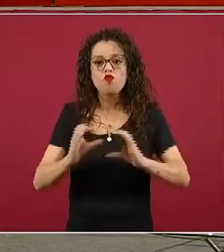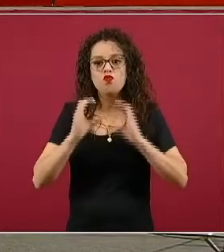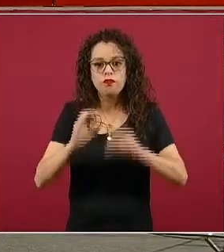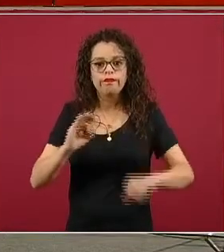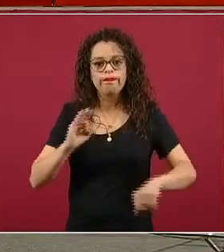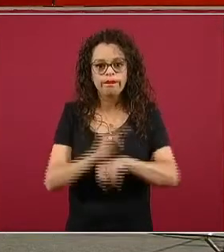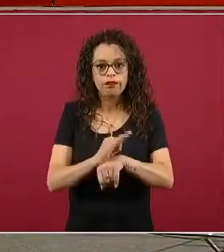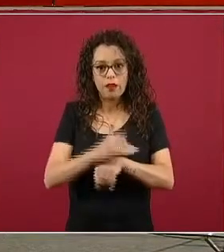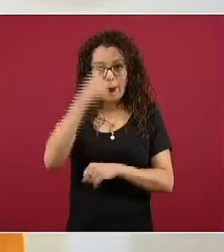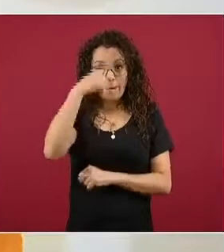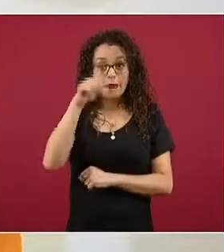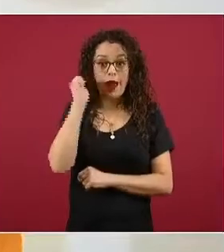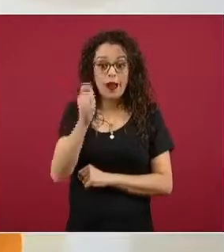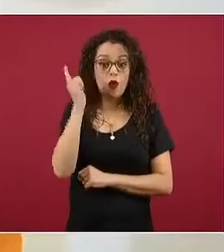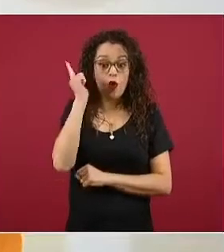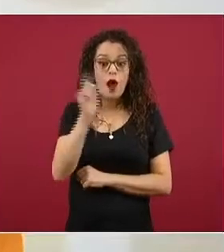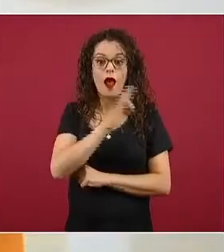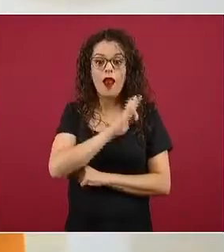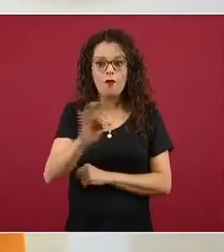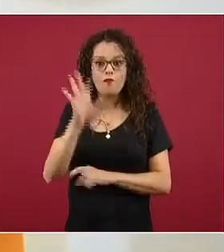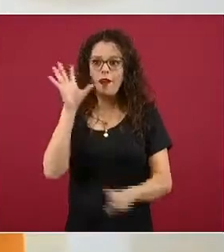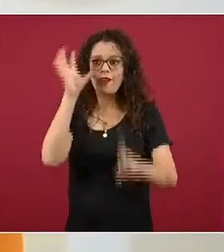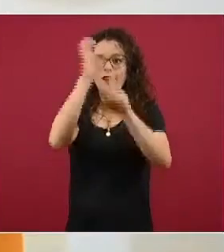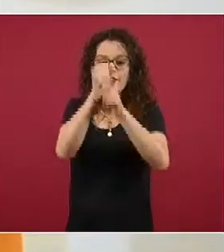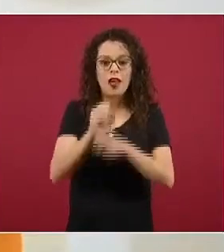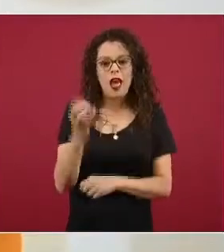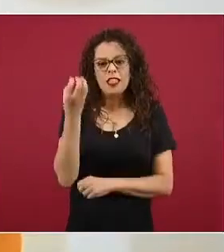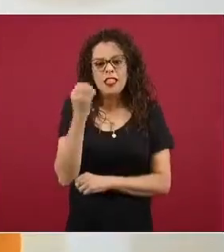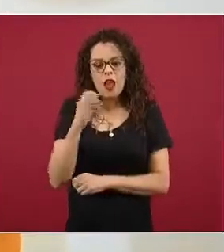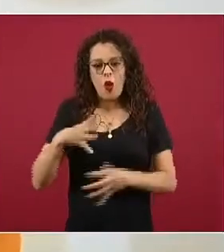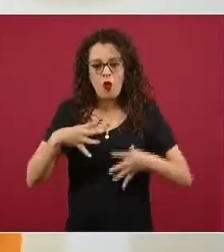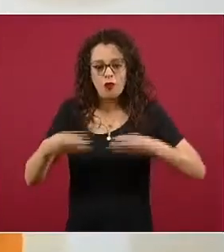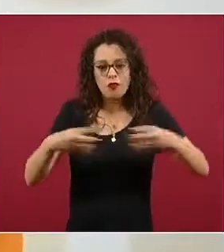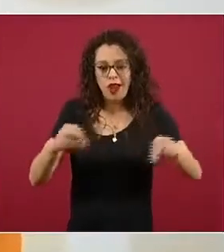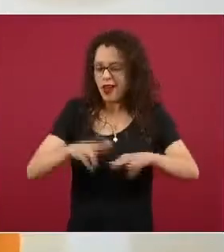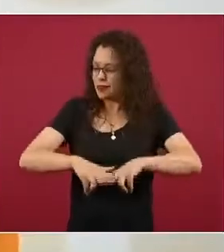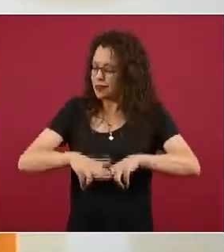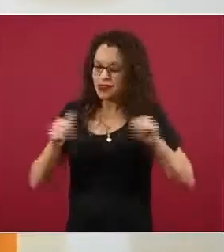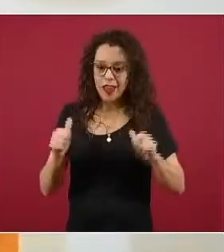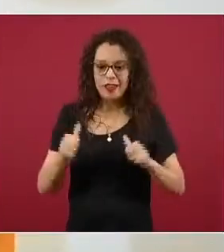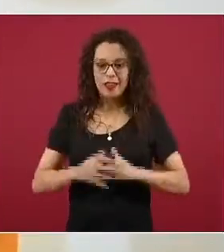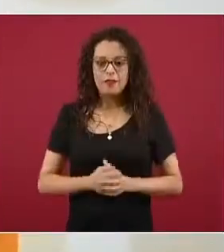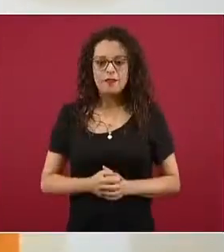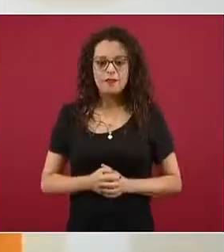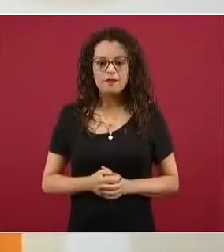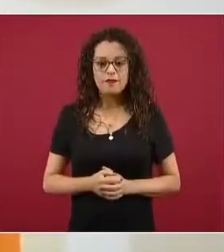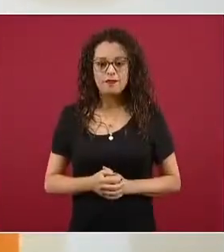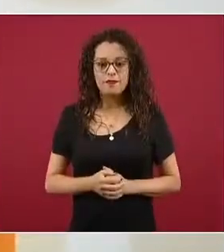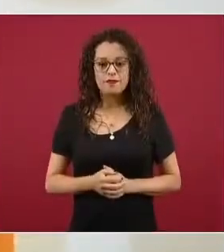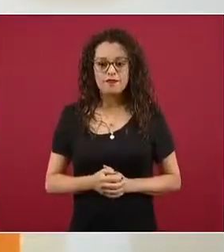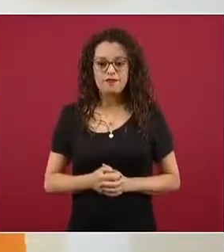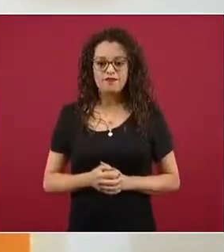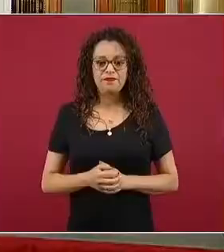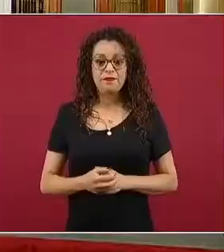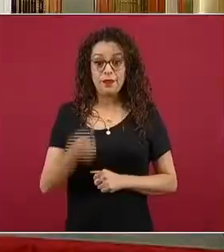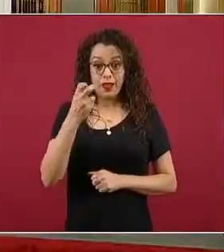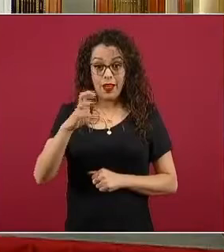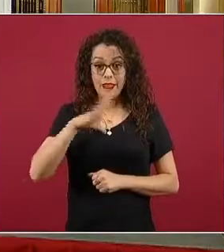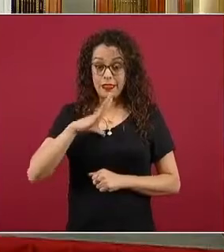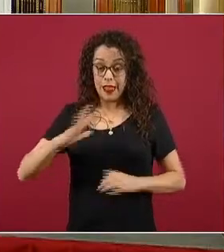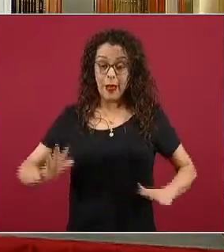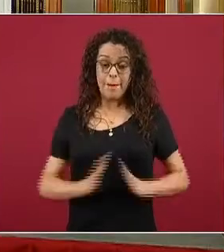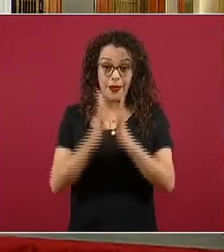0 contagios. ¿Sí? Vamos a incorporar toda esta enorme riqueza de